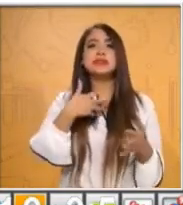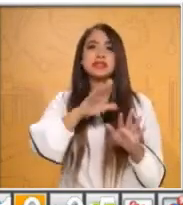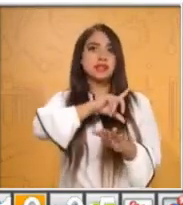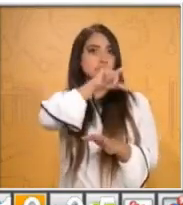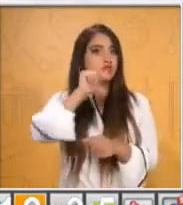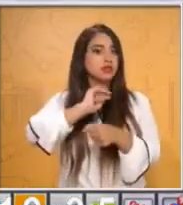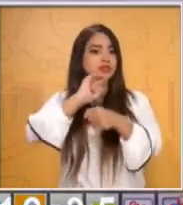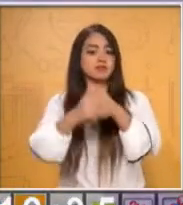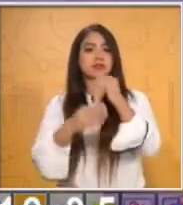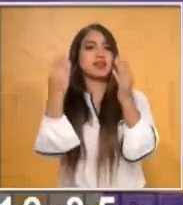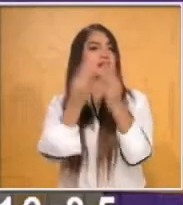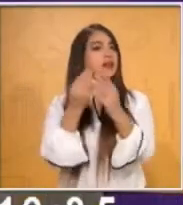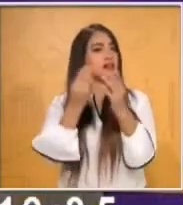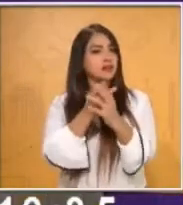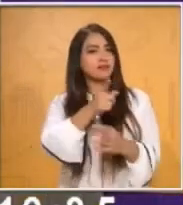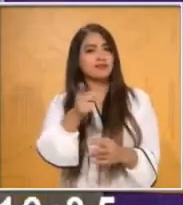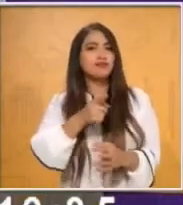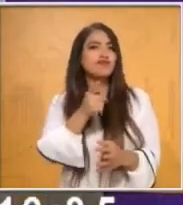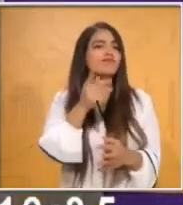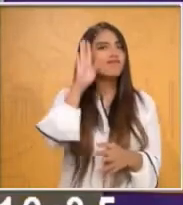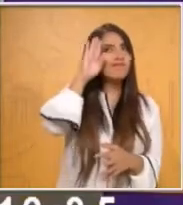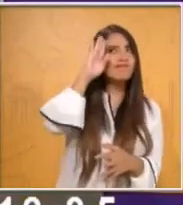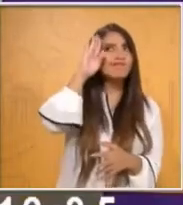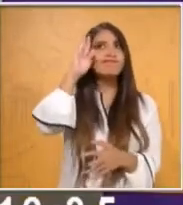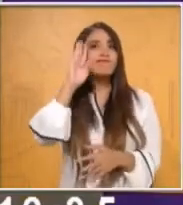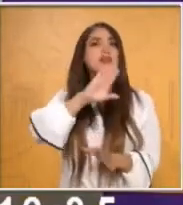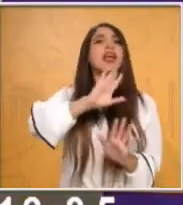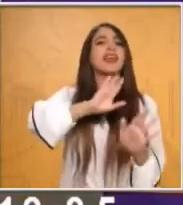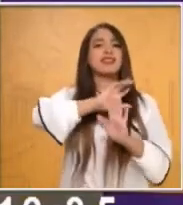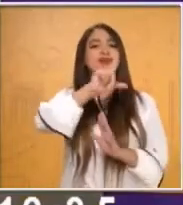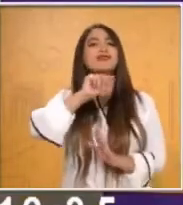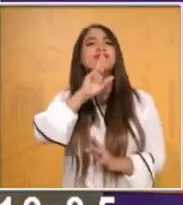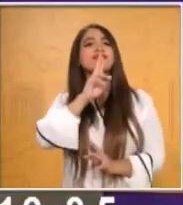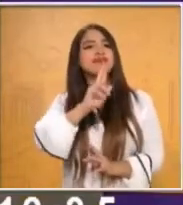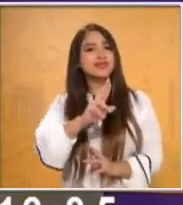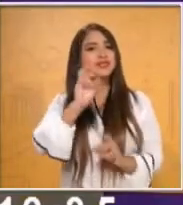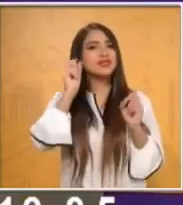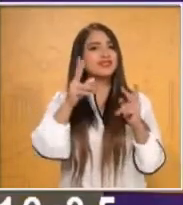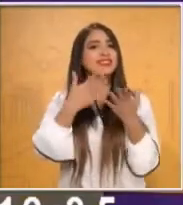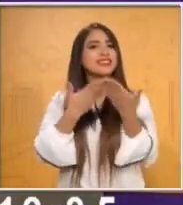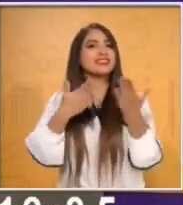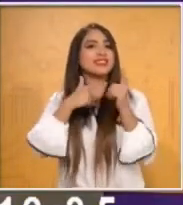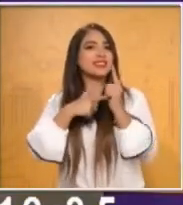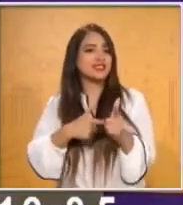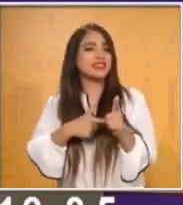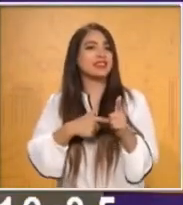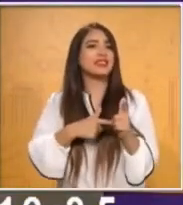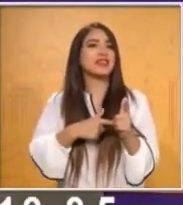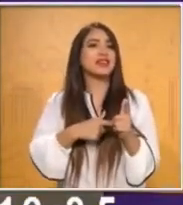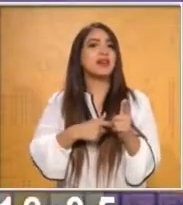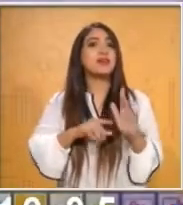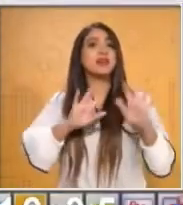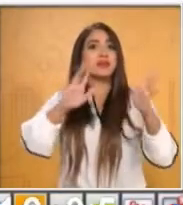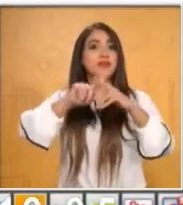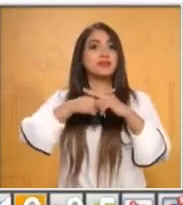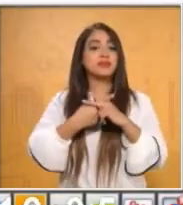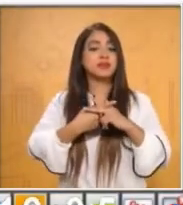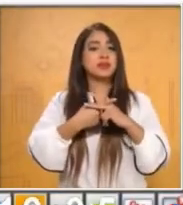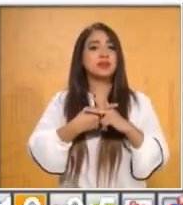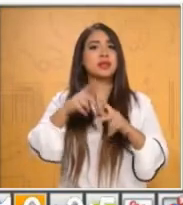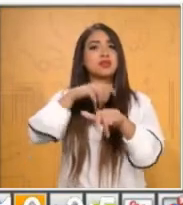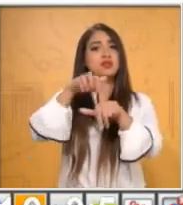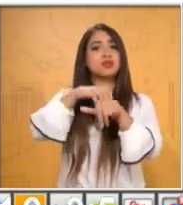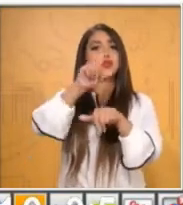para averiguar cuál es la respuesta correcta. Ahora sí, vamos a continuar. Para dar inicio, nos vamos a ir a la página